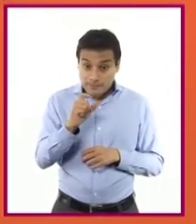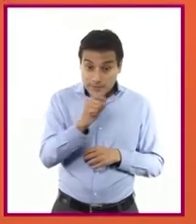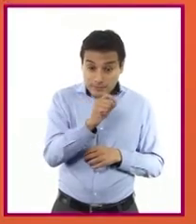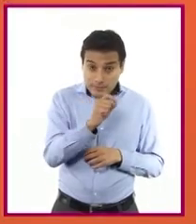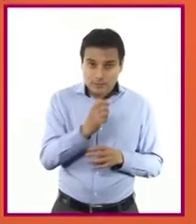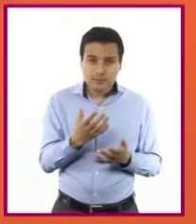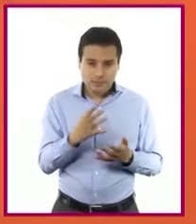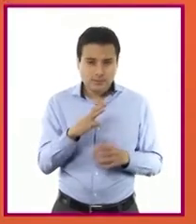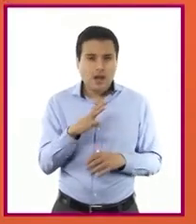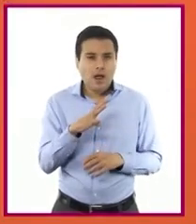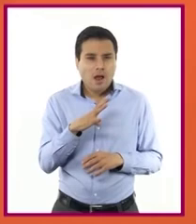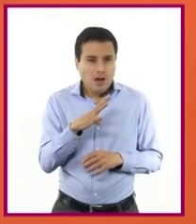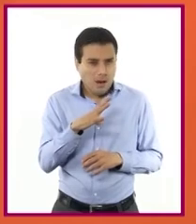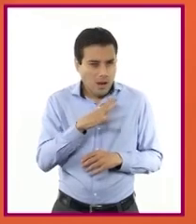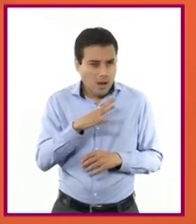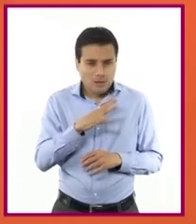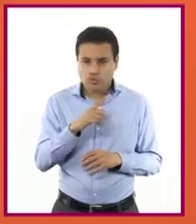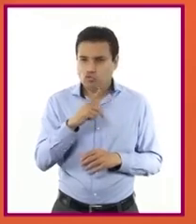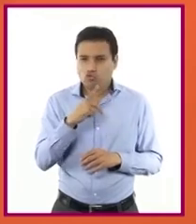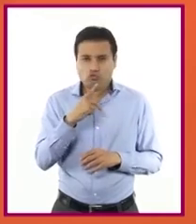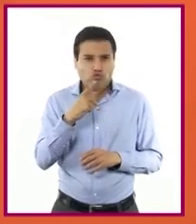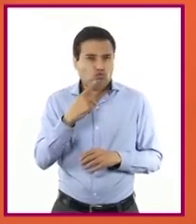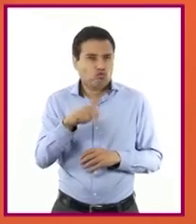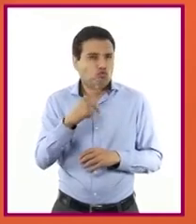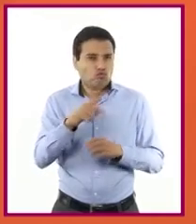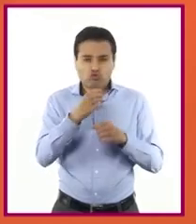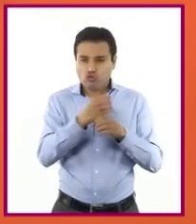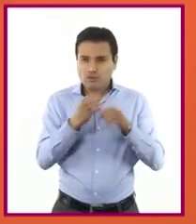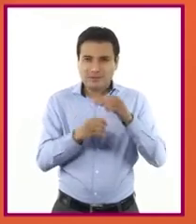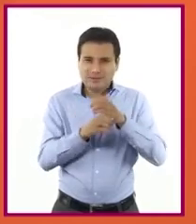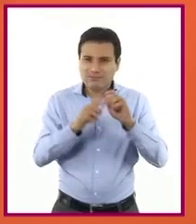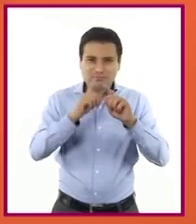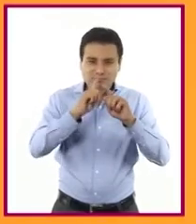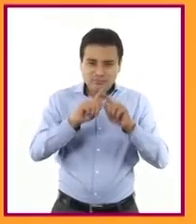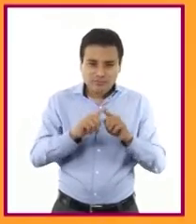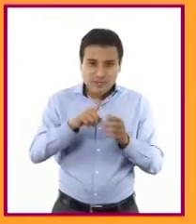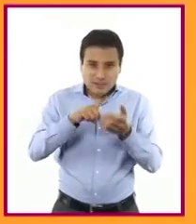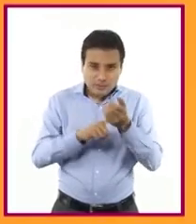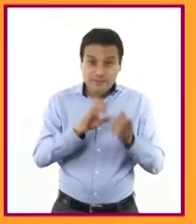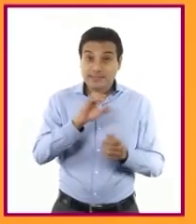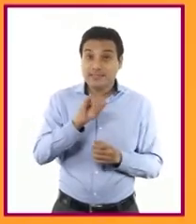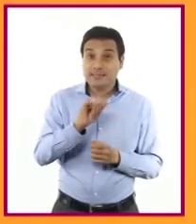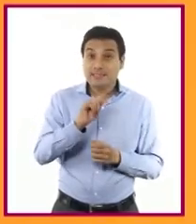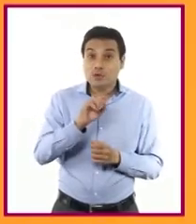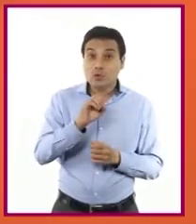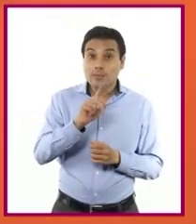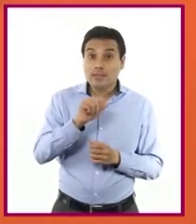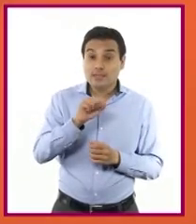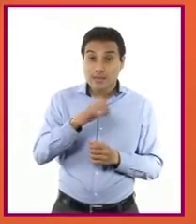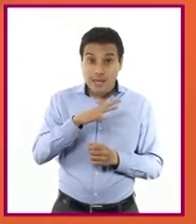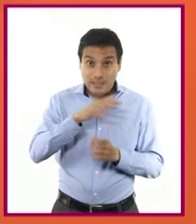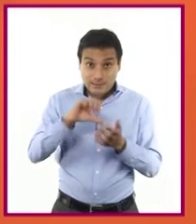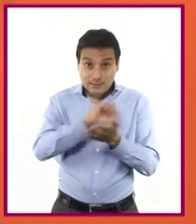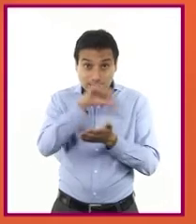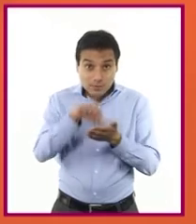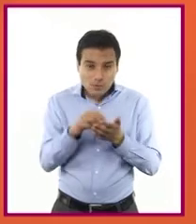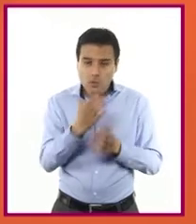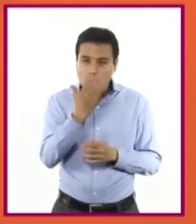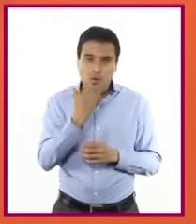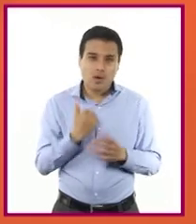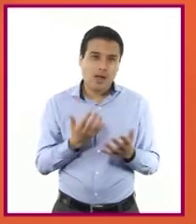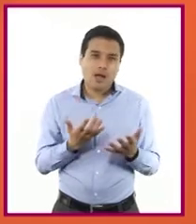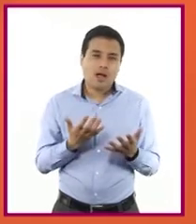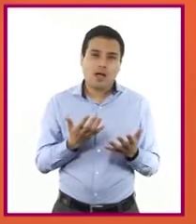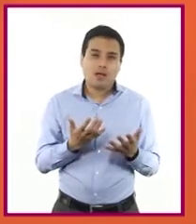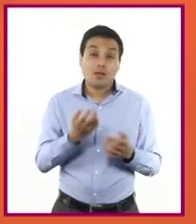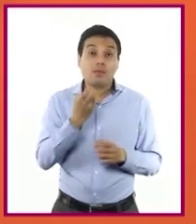su material genético disperso en su citoplasma y, por tanto, no posee núcleo. Es por ello que